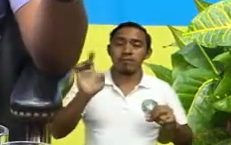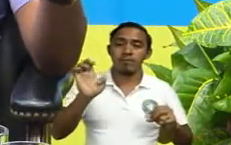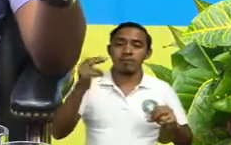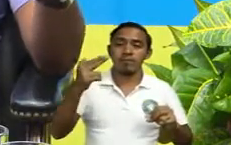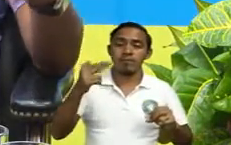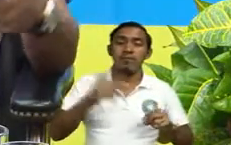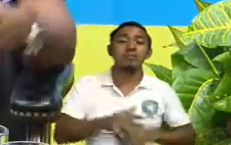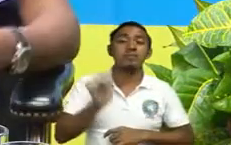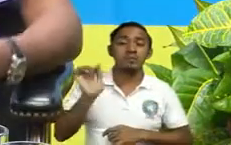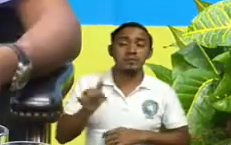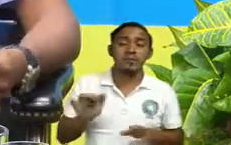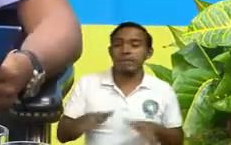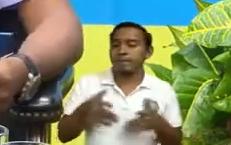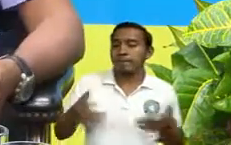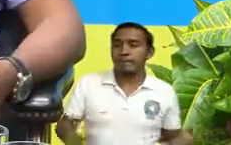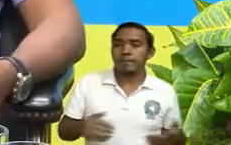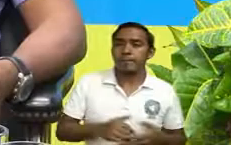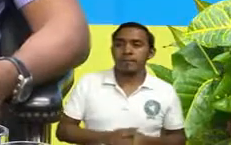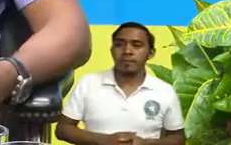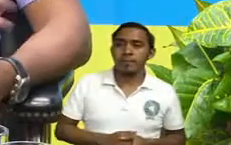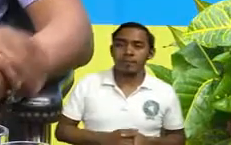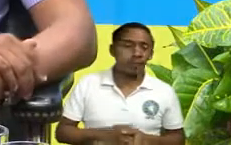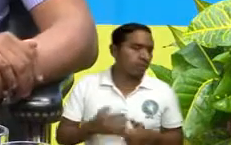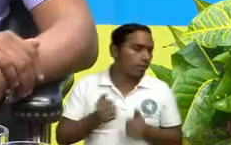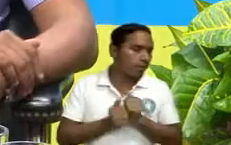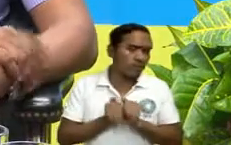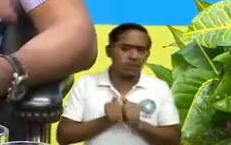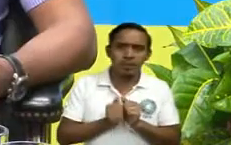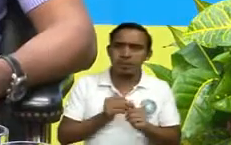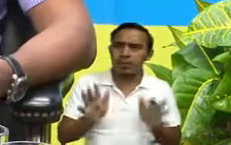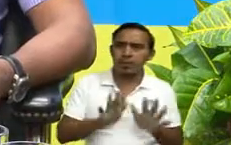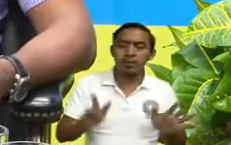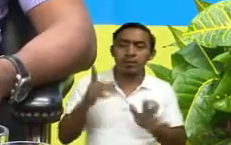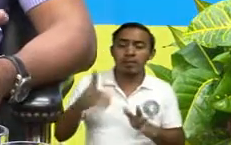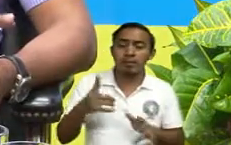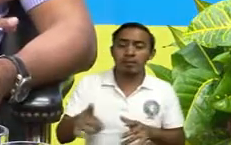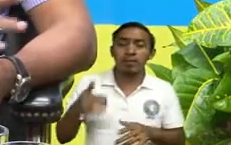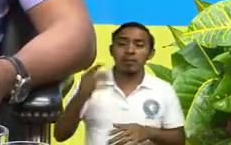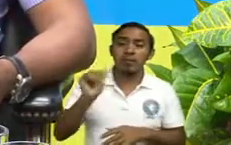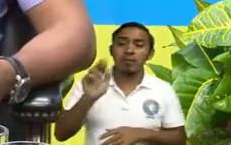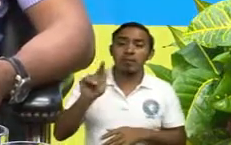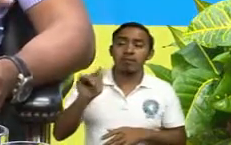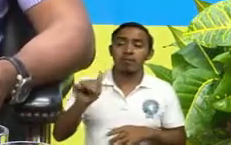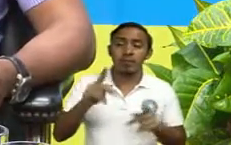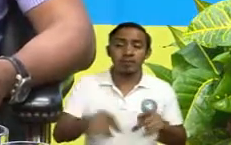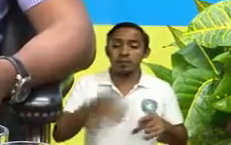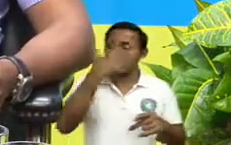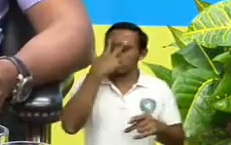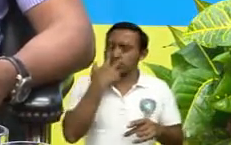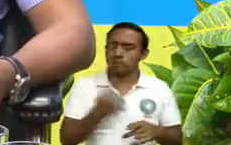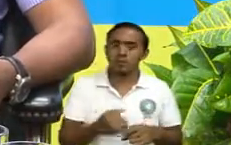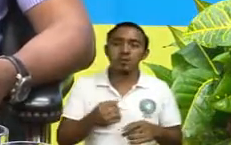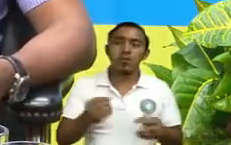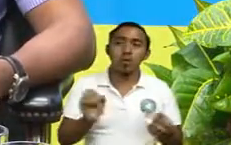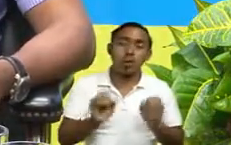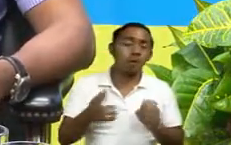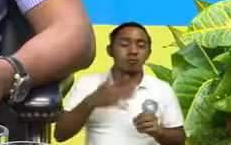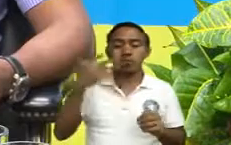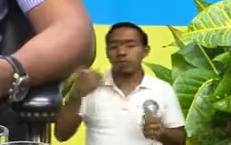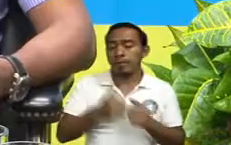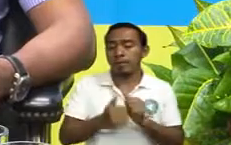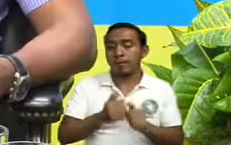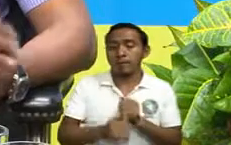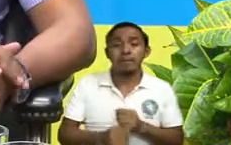para que no haya problemas con los derechos de autor y que las personas ciegas o con alguna dificultad